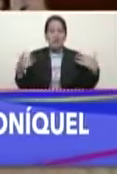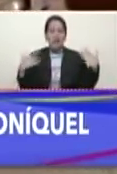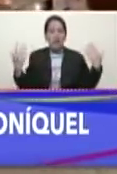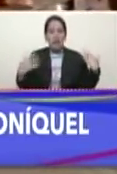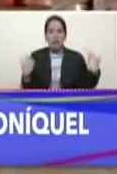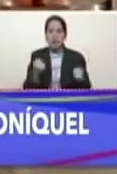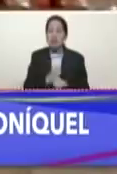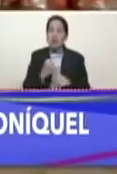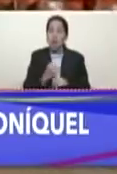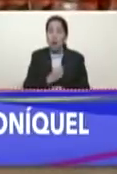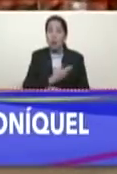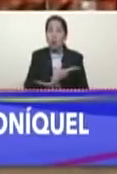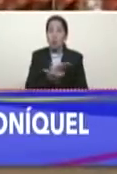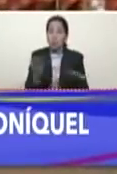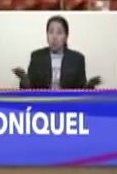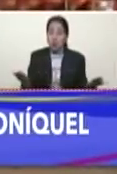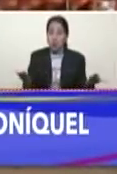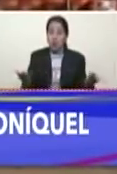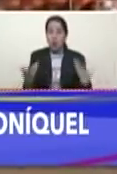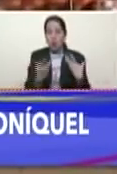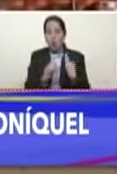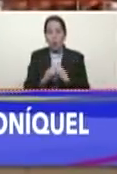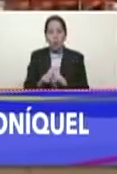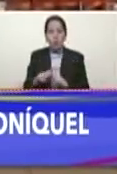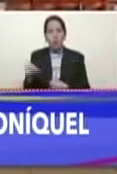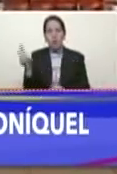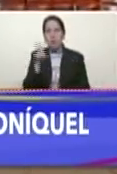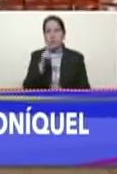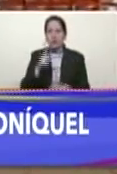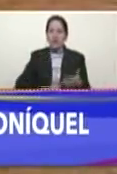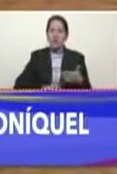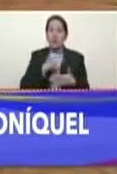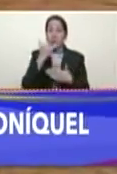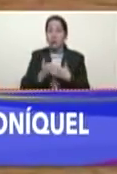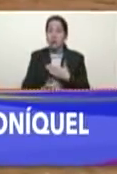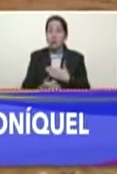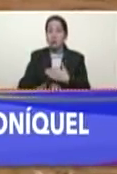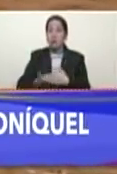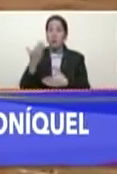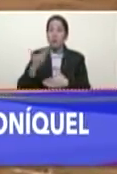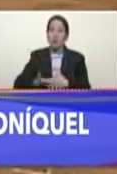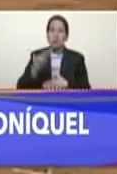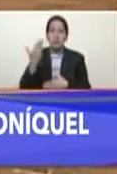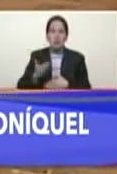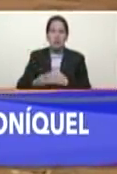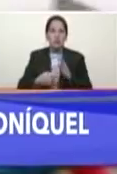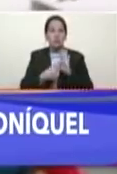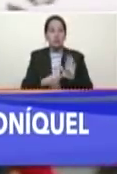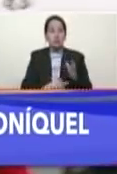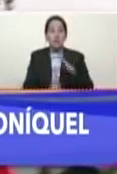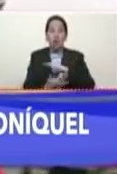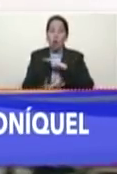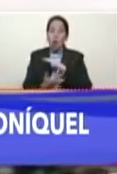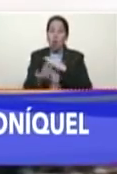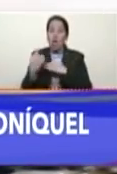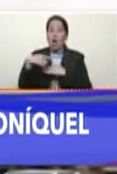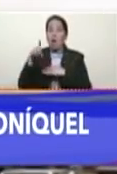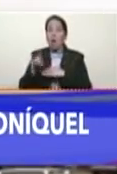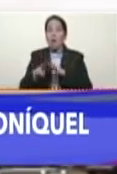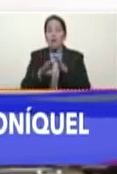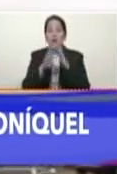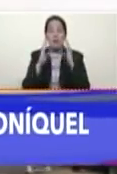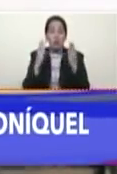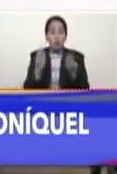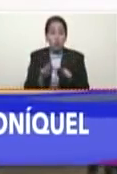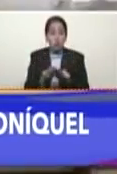Limpias, hermano como Venezuela. Está un proyecto importante que implementa una tecnología única en el mundo para